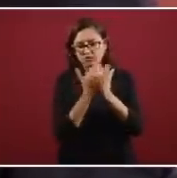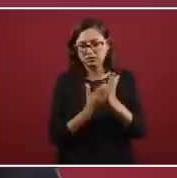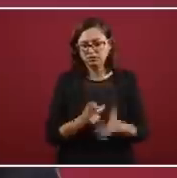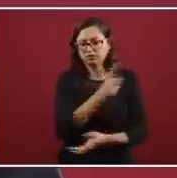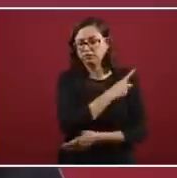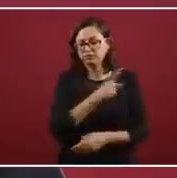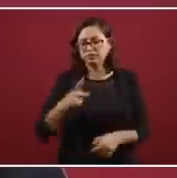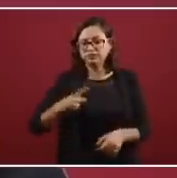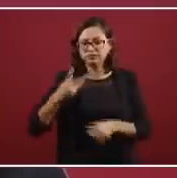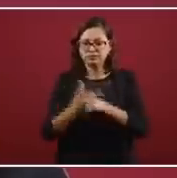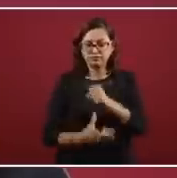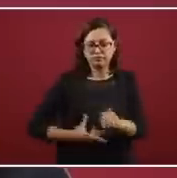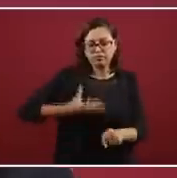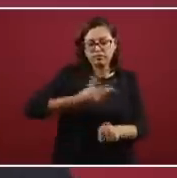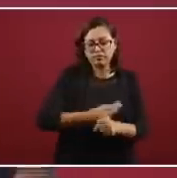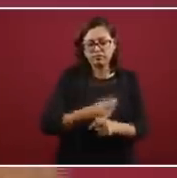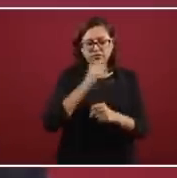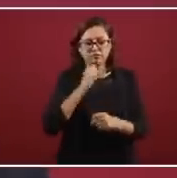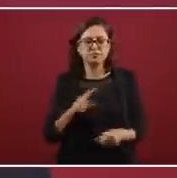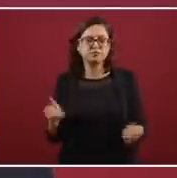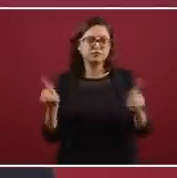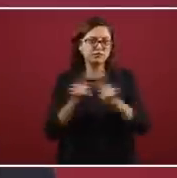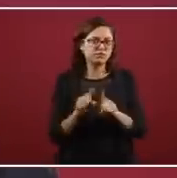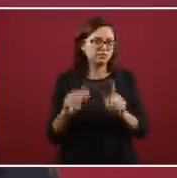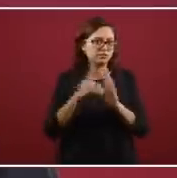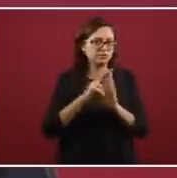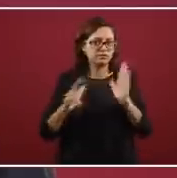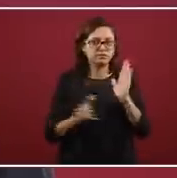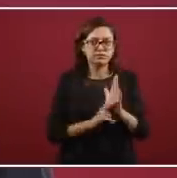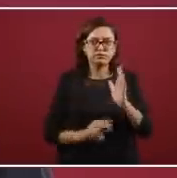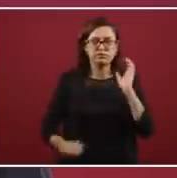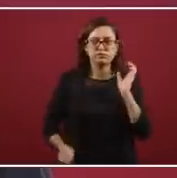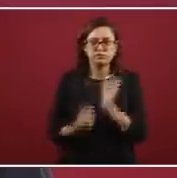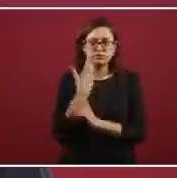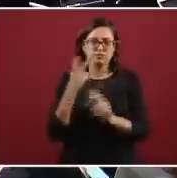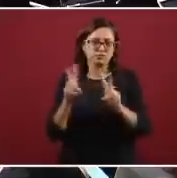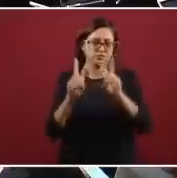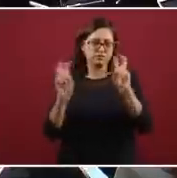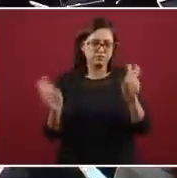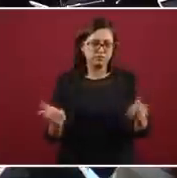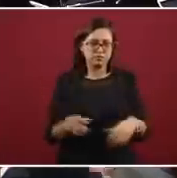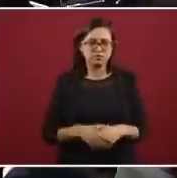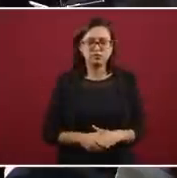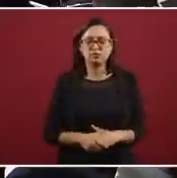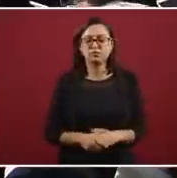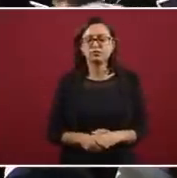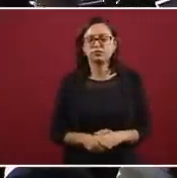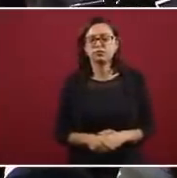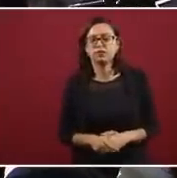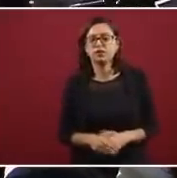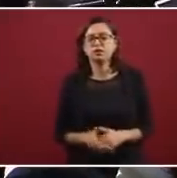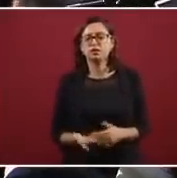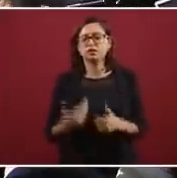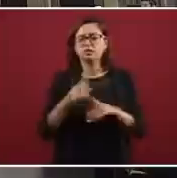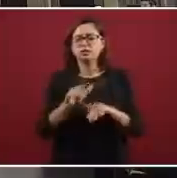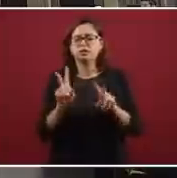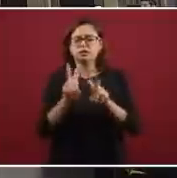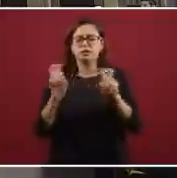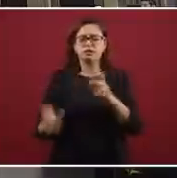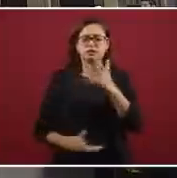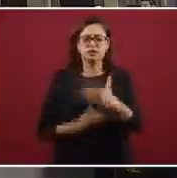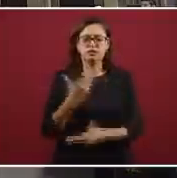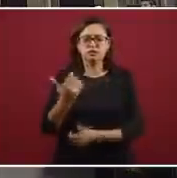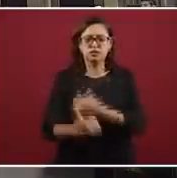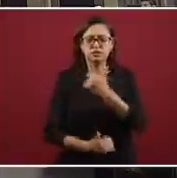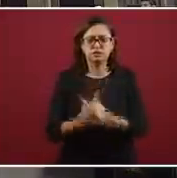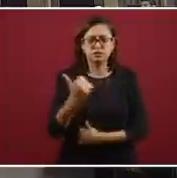toda la reglamentación a las nuevas circunstancias. En este caso, ¿el servicio profesional de carrera es una buena opción para